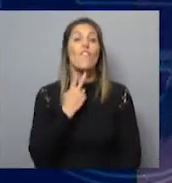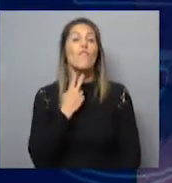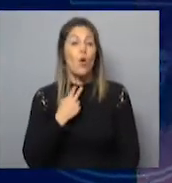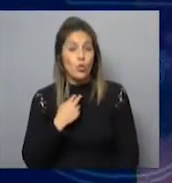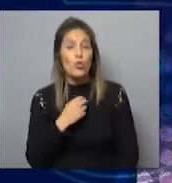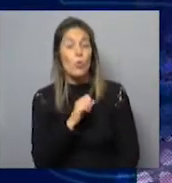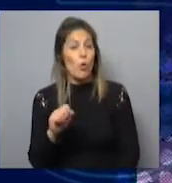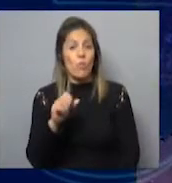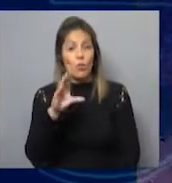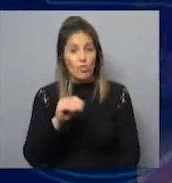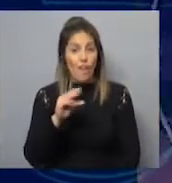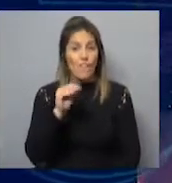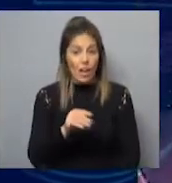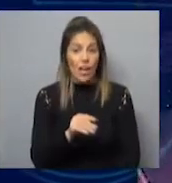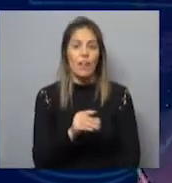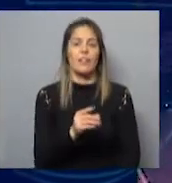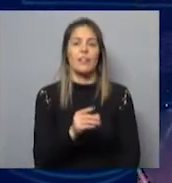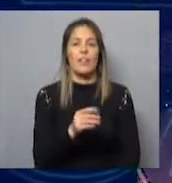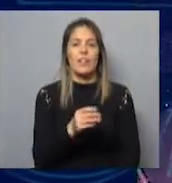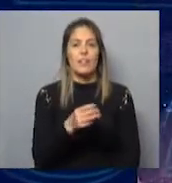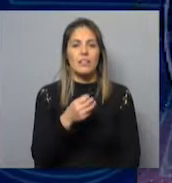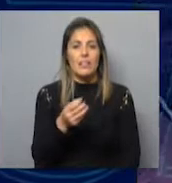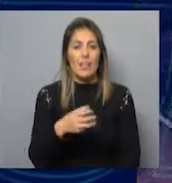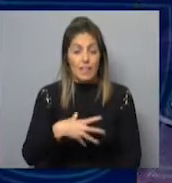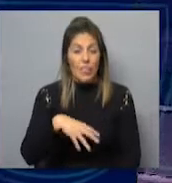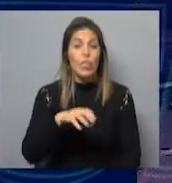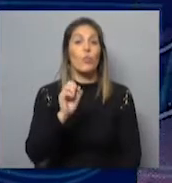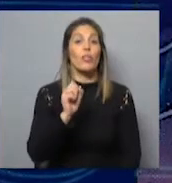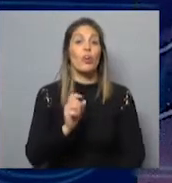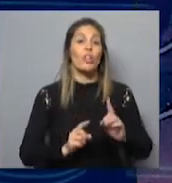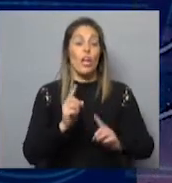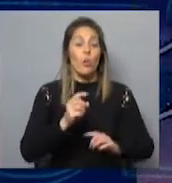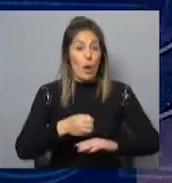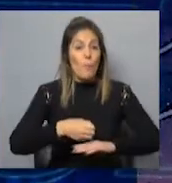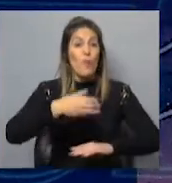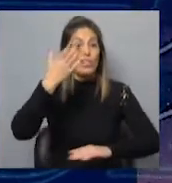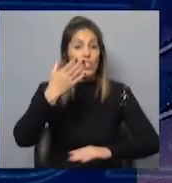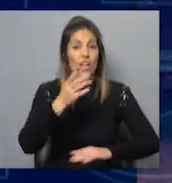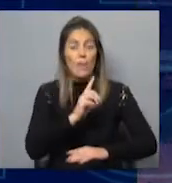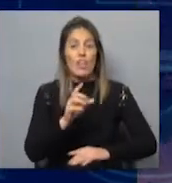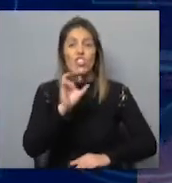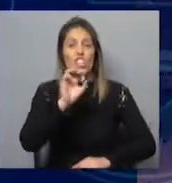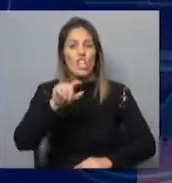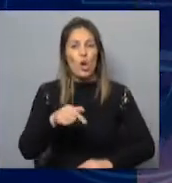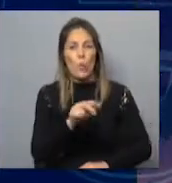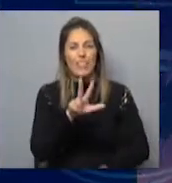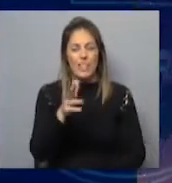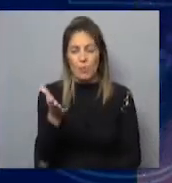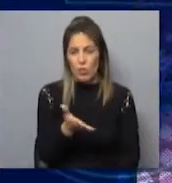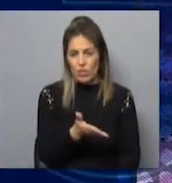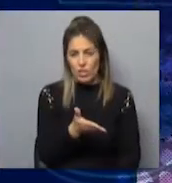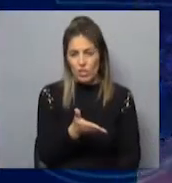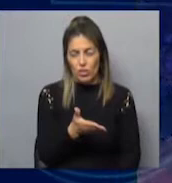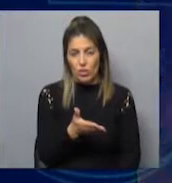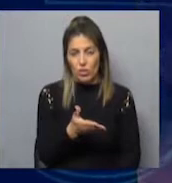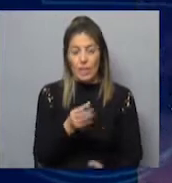hablar se ha descubierto que algunas somos profesionales pero son el 0 3 por ciento de la